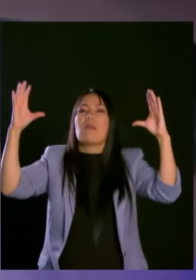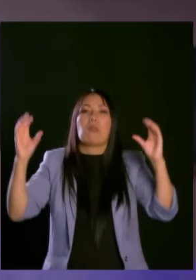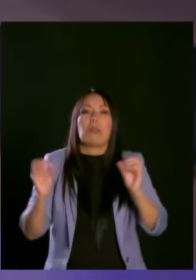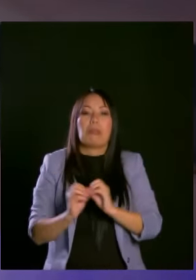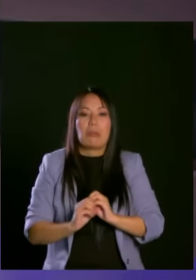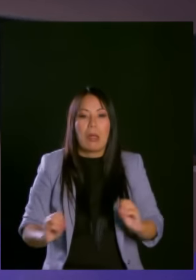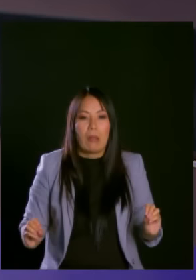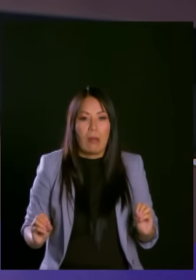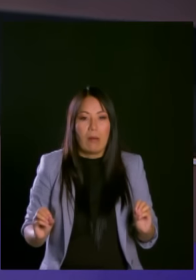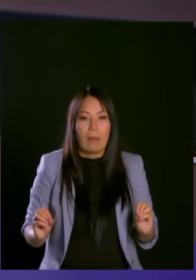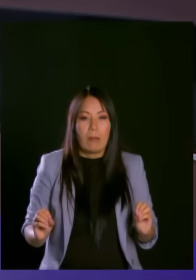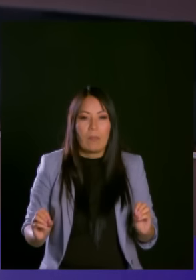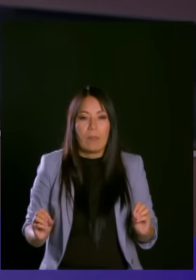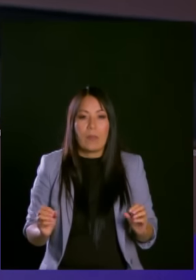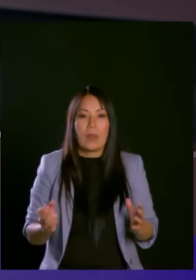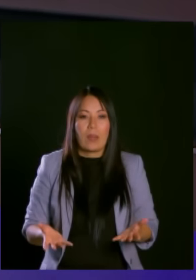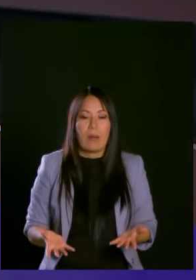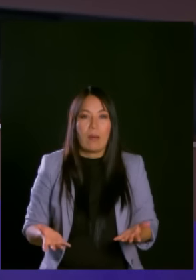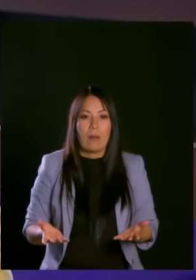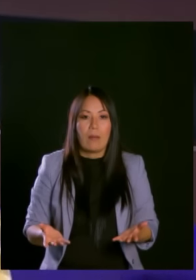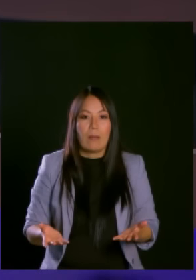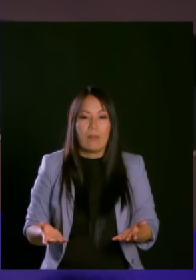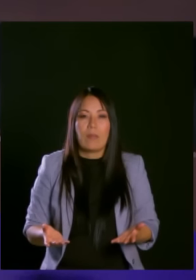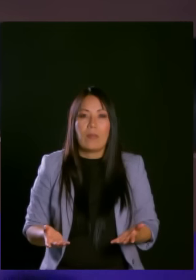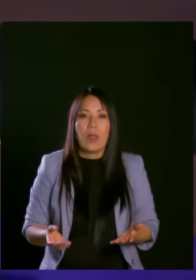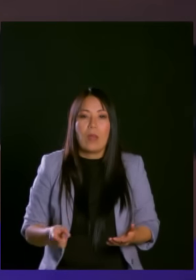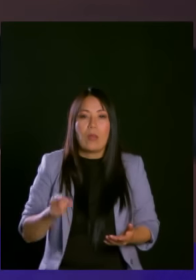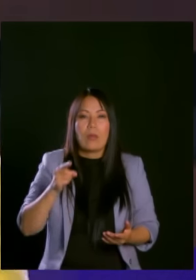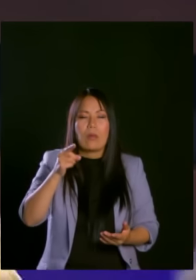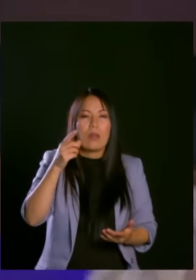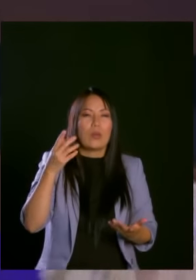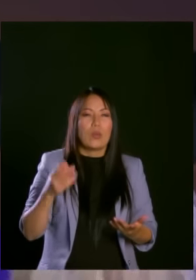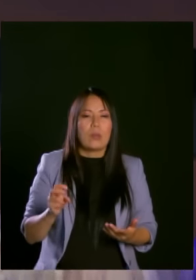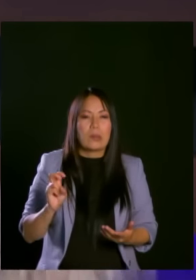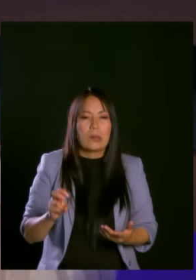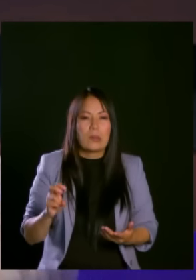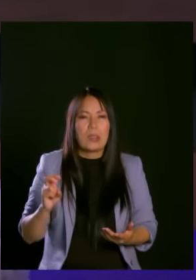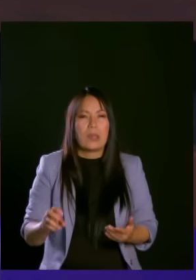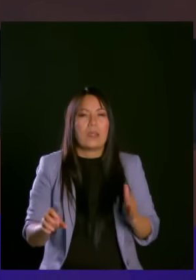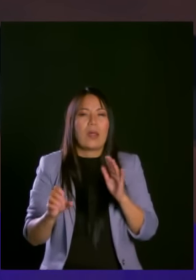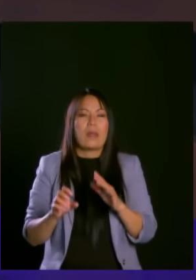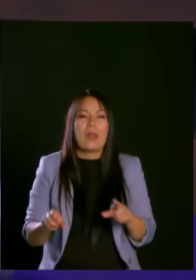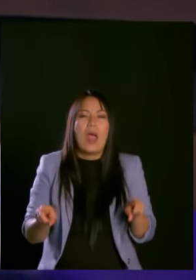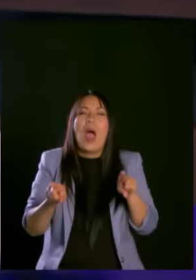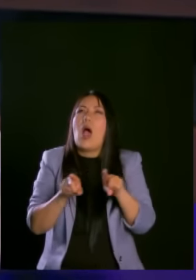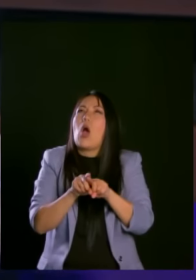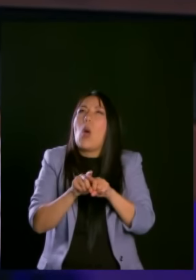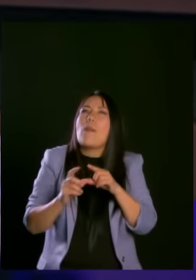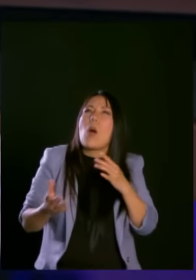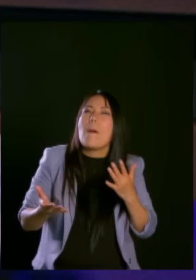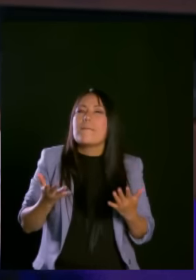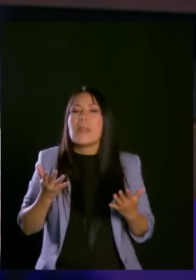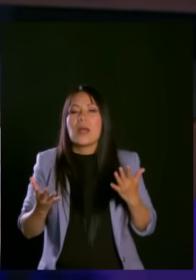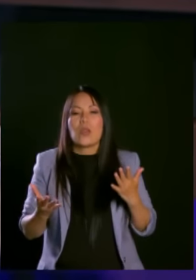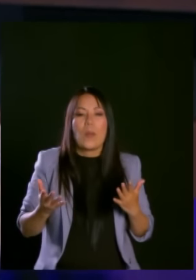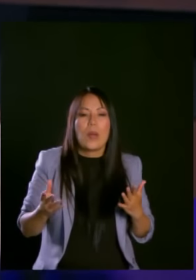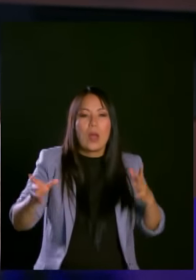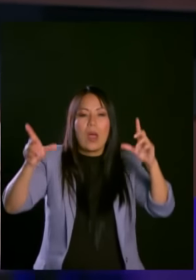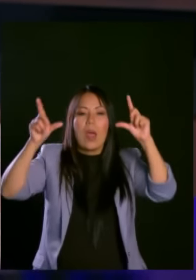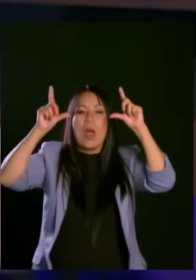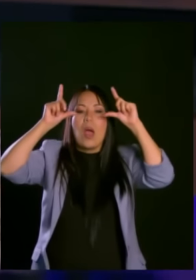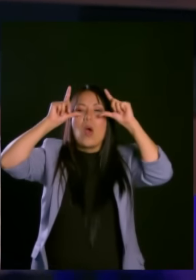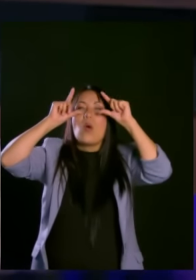cine. Puedes hacer tu propia película adentro. Es lo que, estoy tratando de ponerte en un lenguaje práctico. Meditar es cerrar los ojos